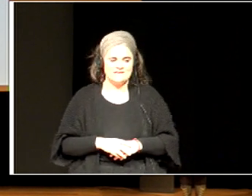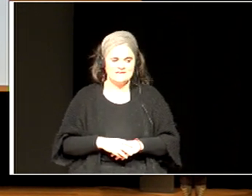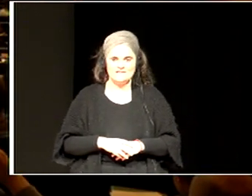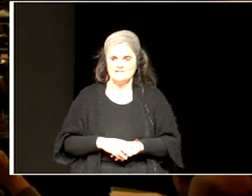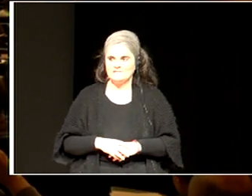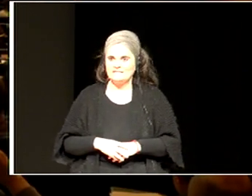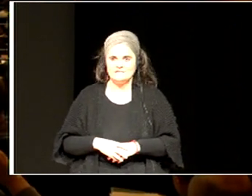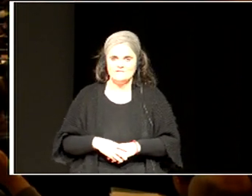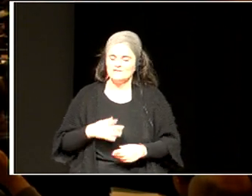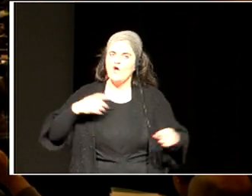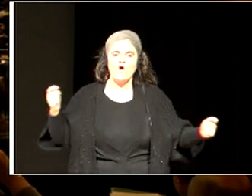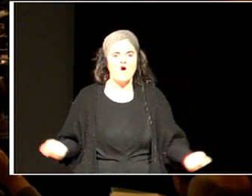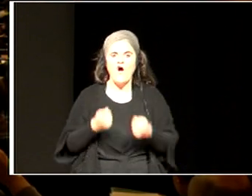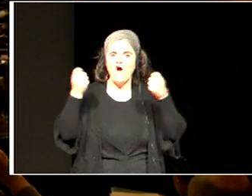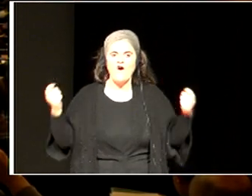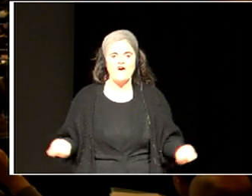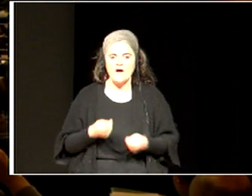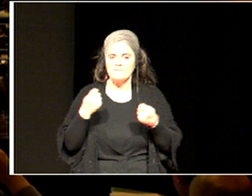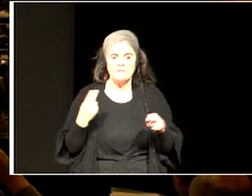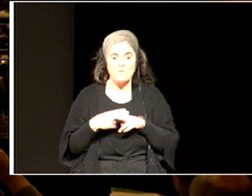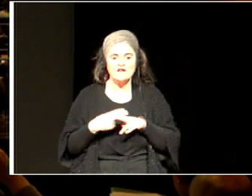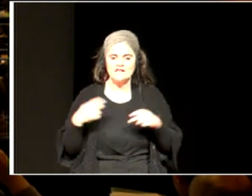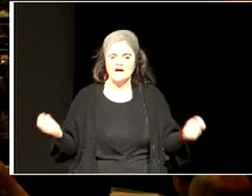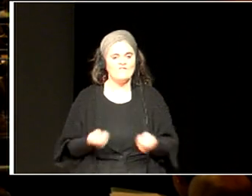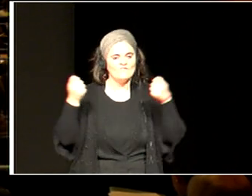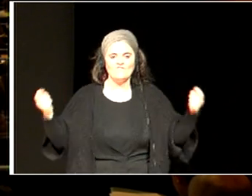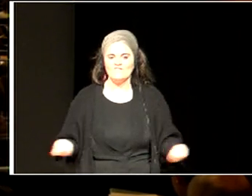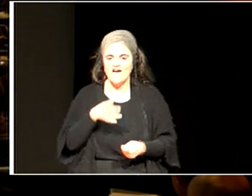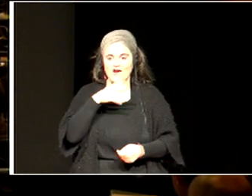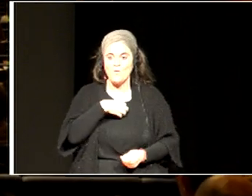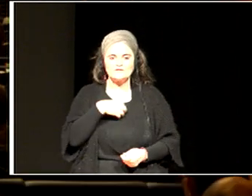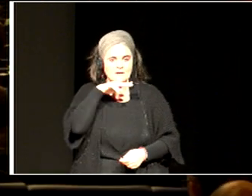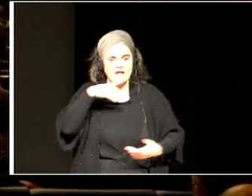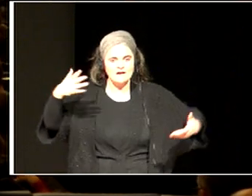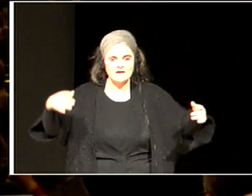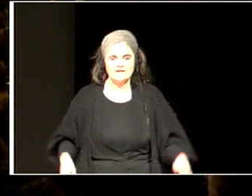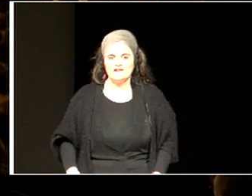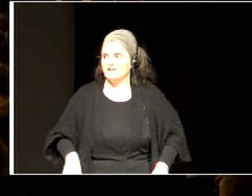con tanta campaña electoral me estoy poniendo fatal yo de lo mío bueno